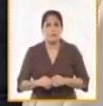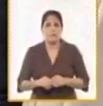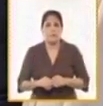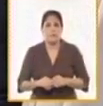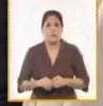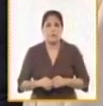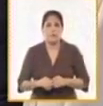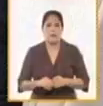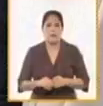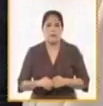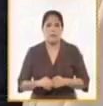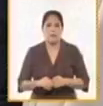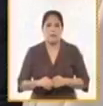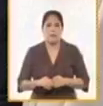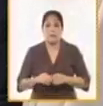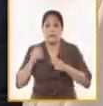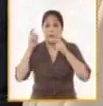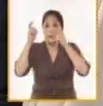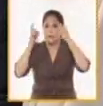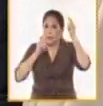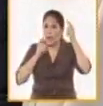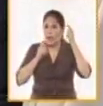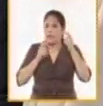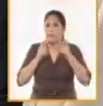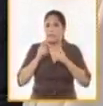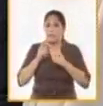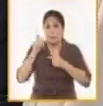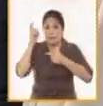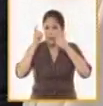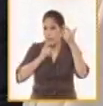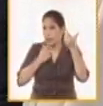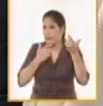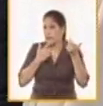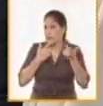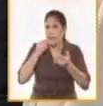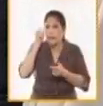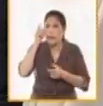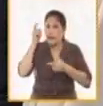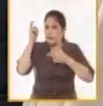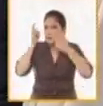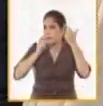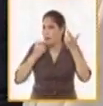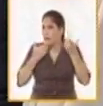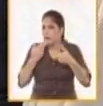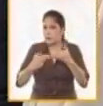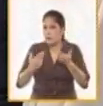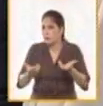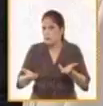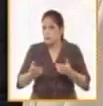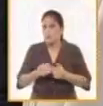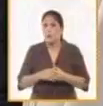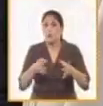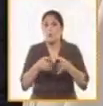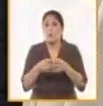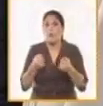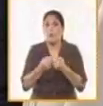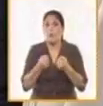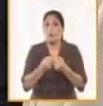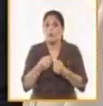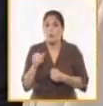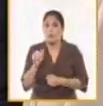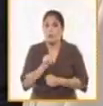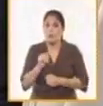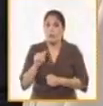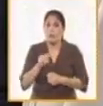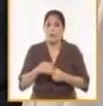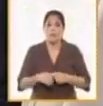se enfocó el chavismo, la revolución, frente a este desafío y, bueno, las posiciones también de la oposición, por supuesto, que siempre marcan una pauta,